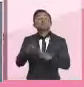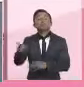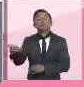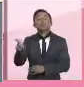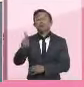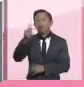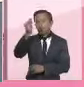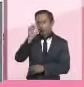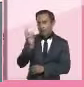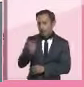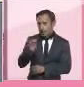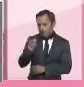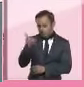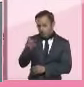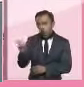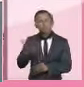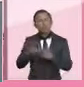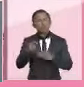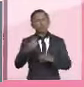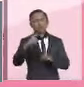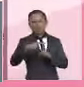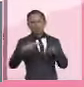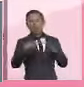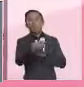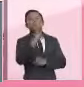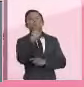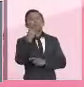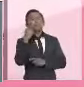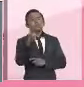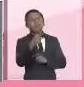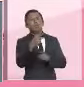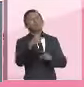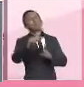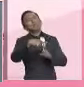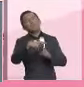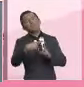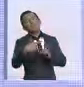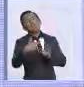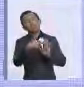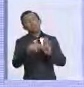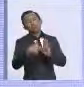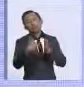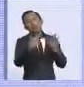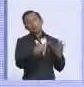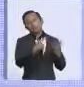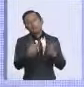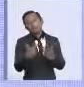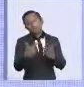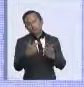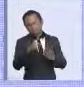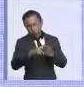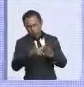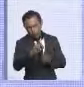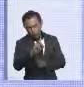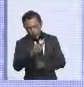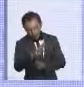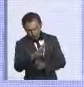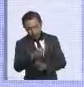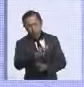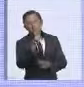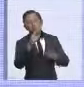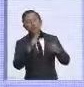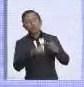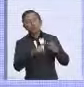una 7 de 7 a Mid. Primero, Odebrecht. Dos, el